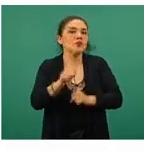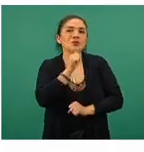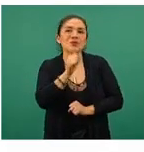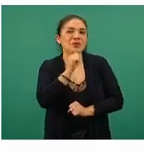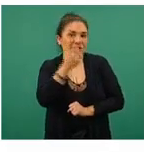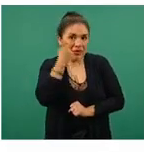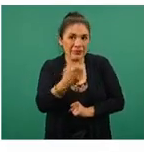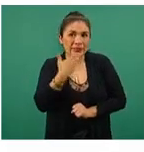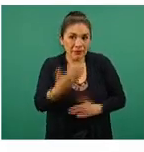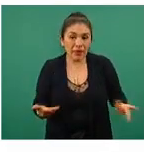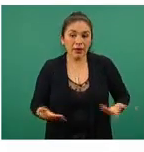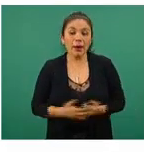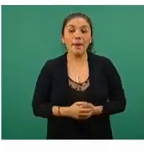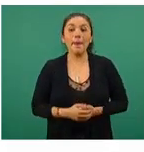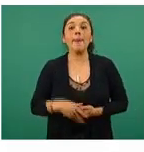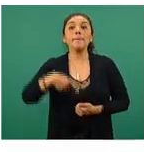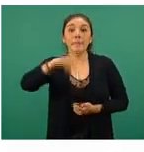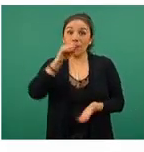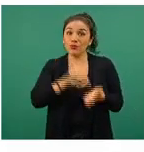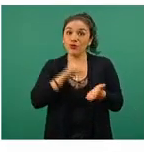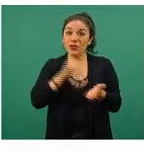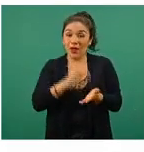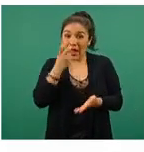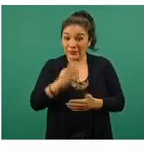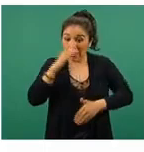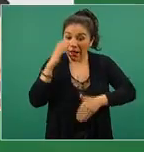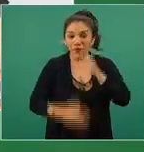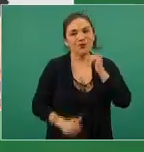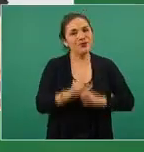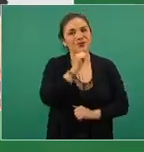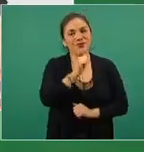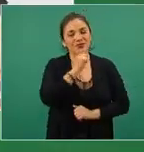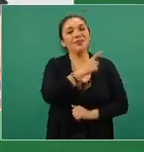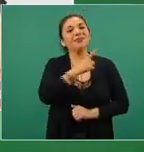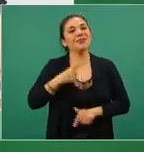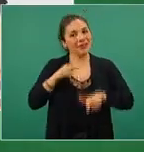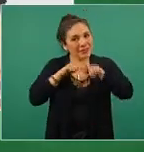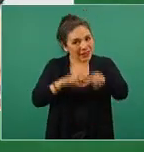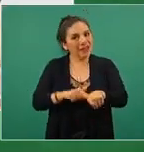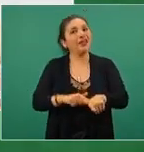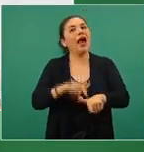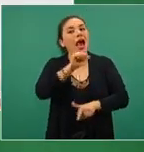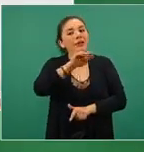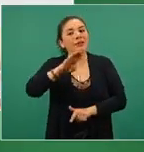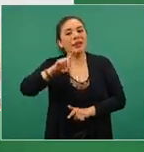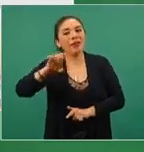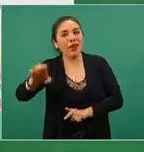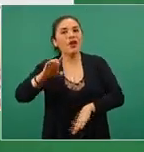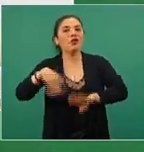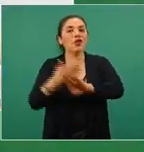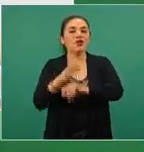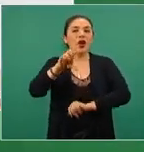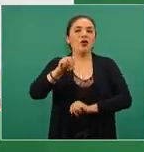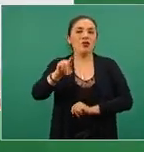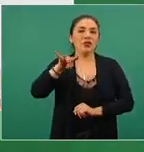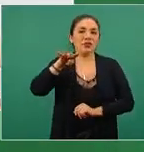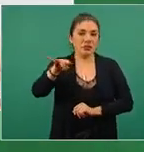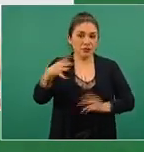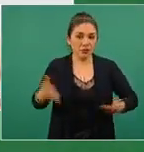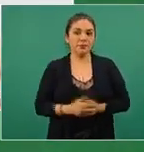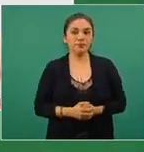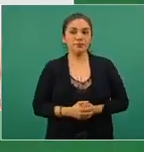hospitalarios, pero aún así esto no termina. Hay que seguir aplicando el ABCDE contra el